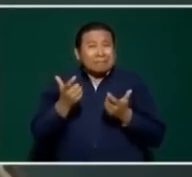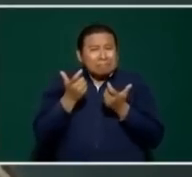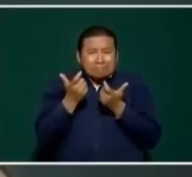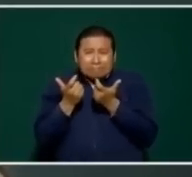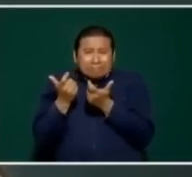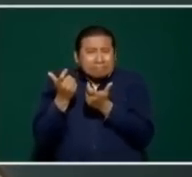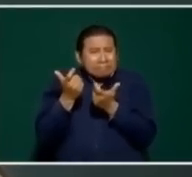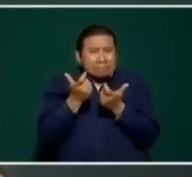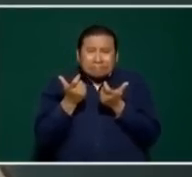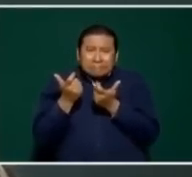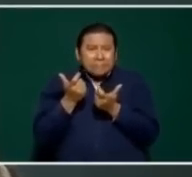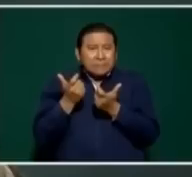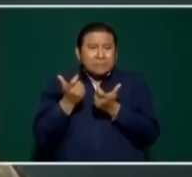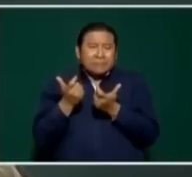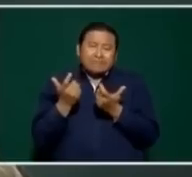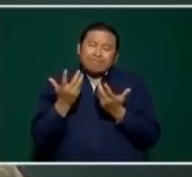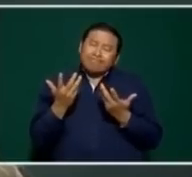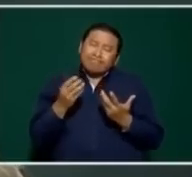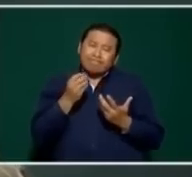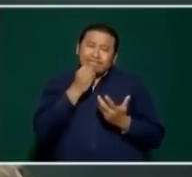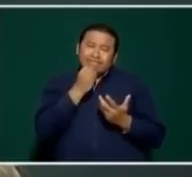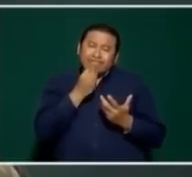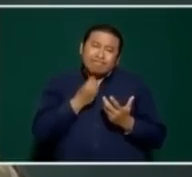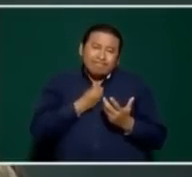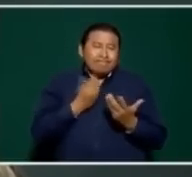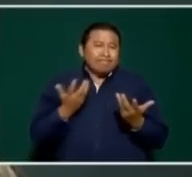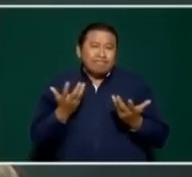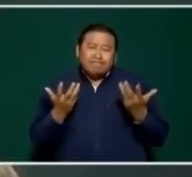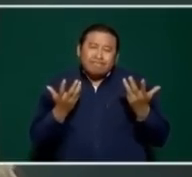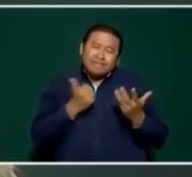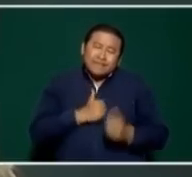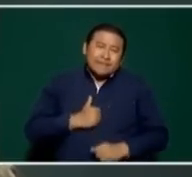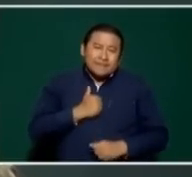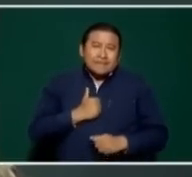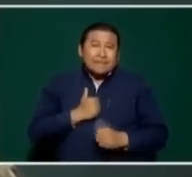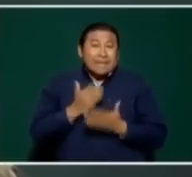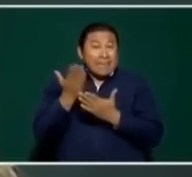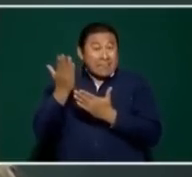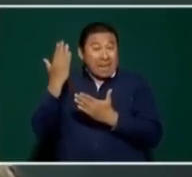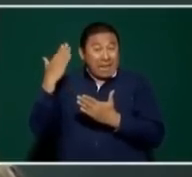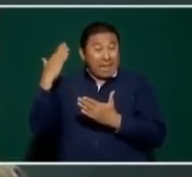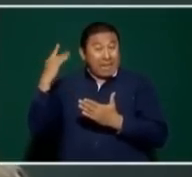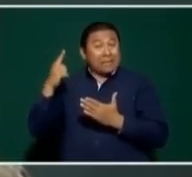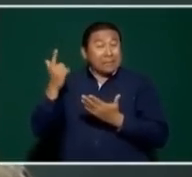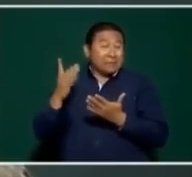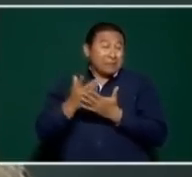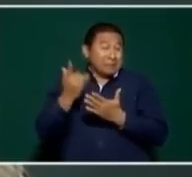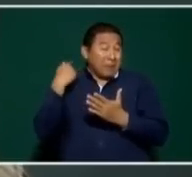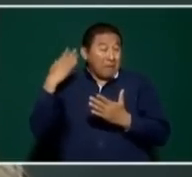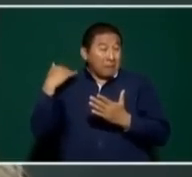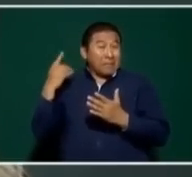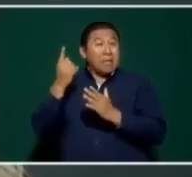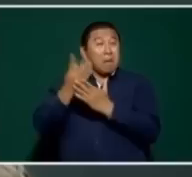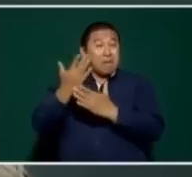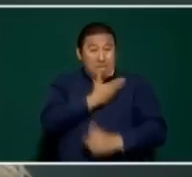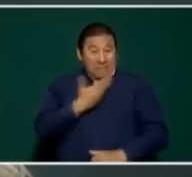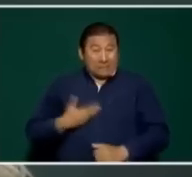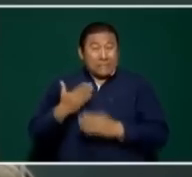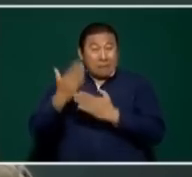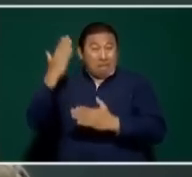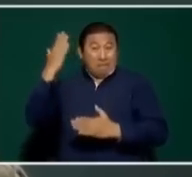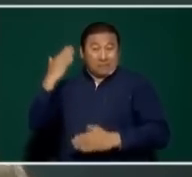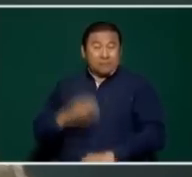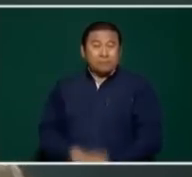dinero, porque desgraciadamente en el sexenio pasado, no es porque hablemos del